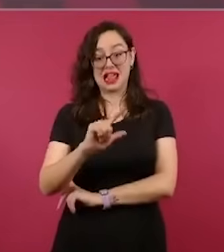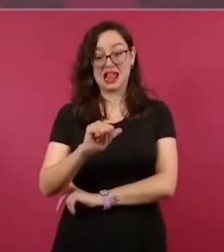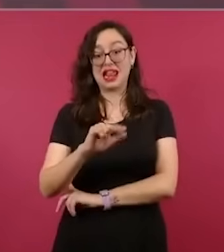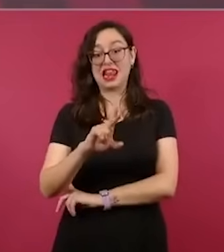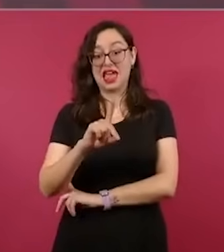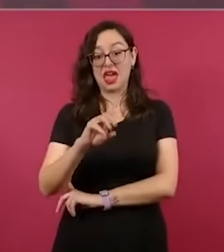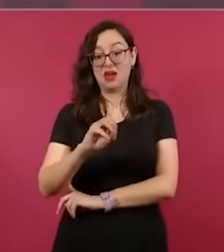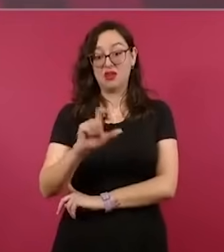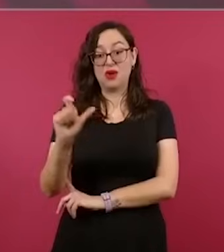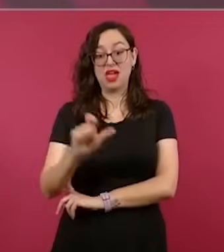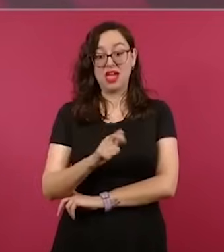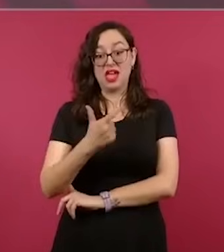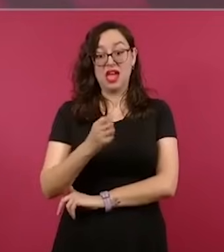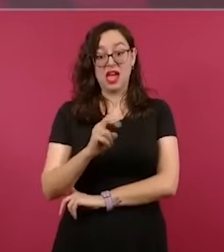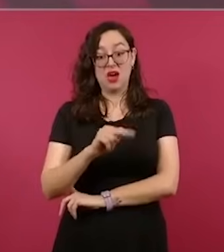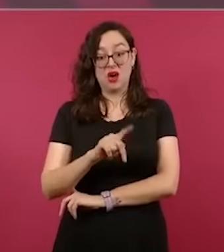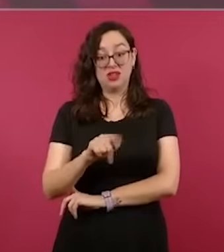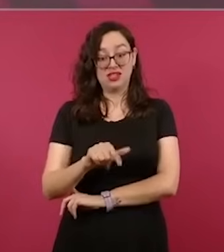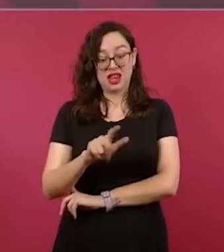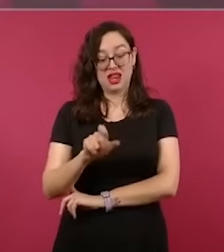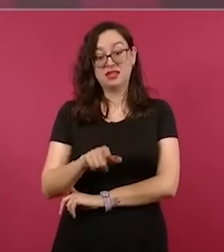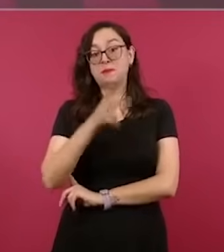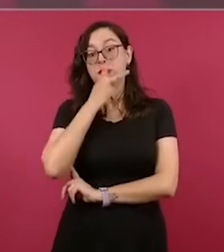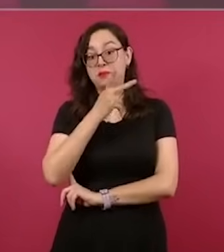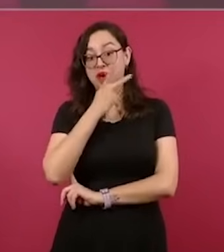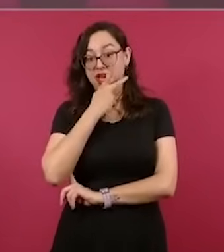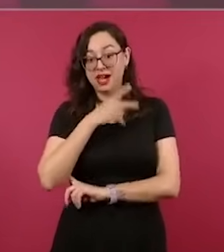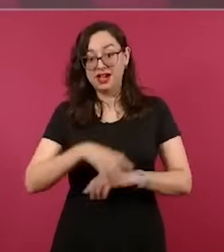y la Coparmex,